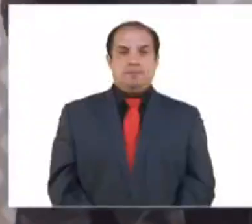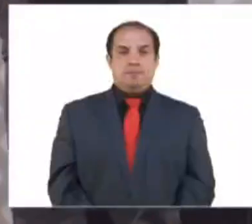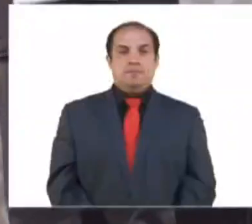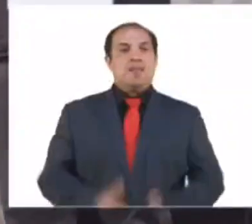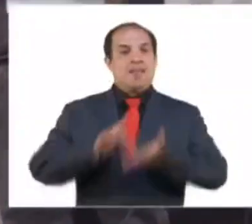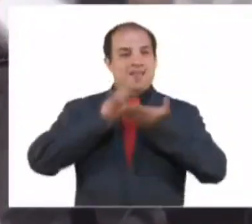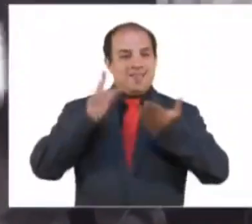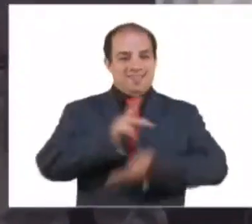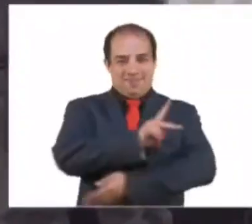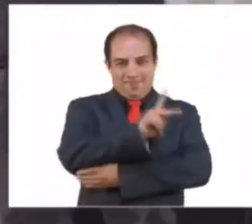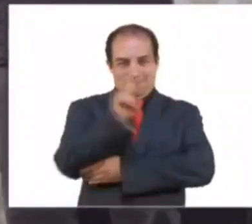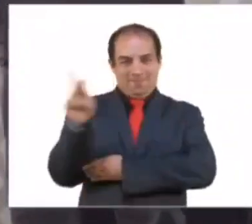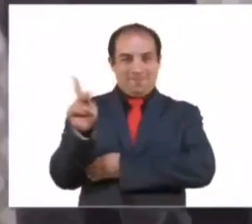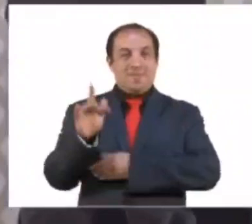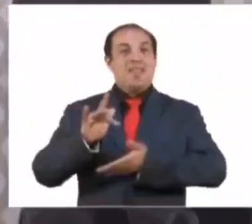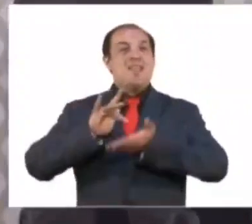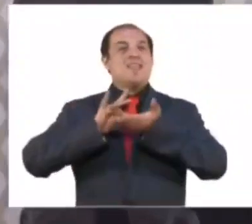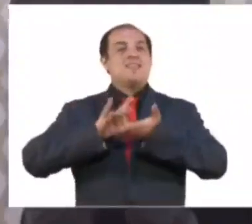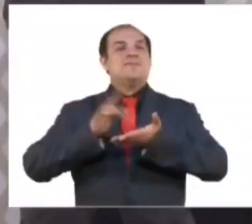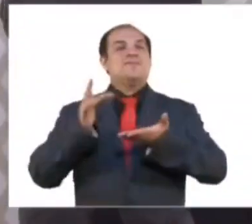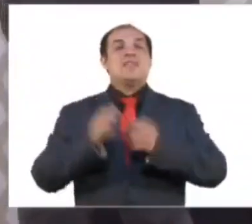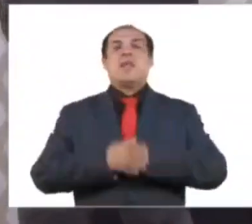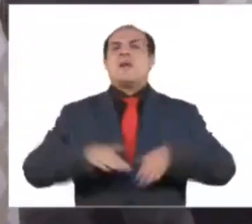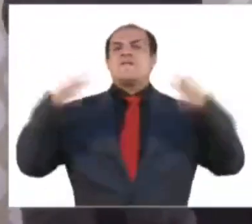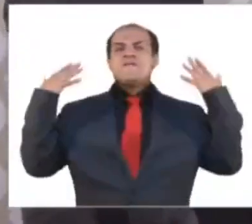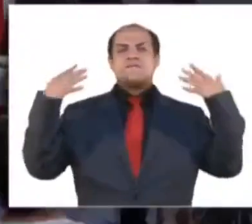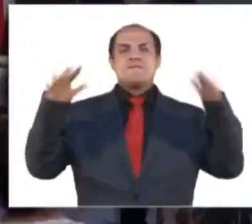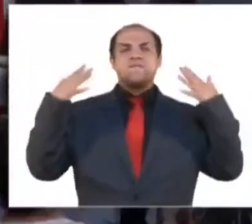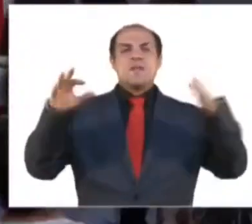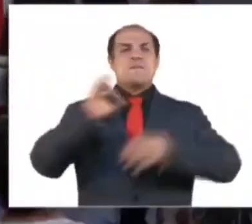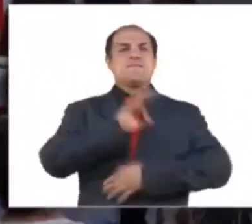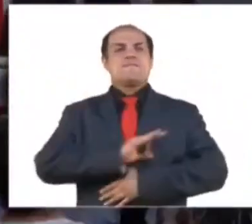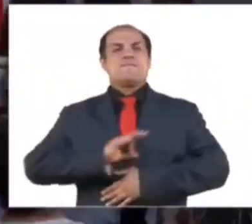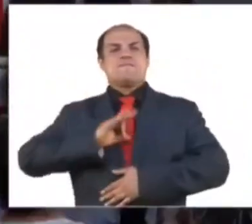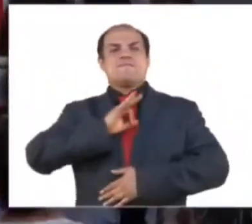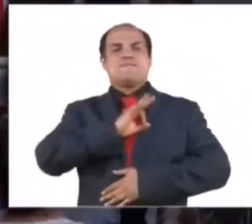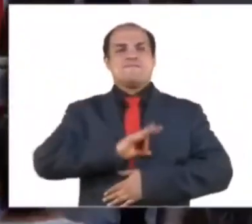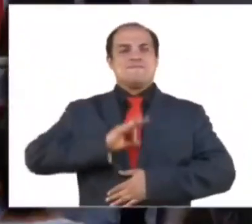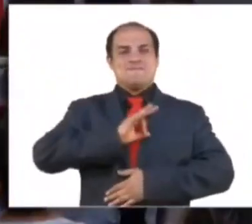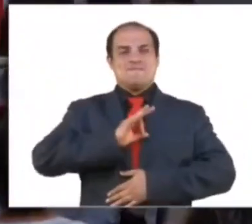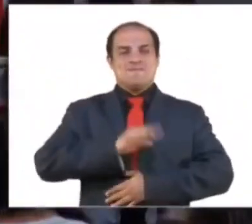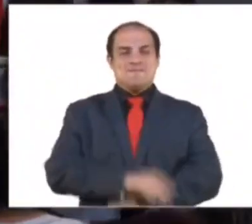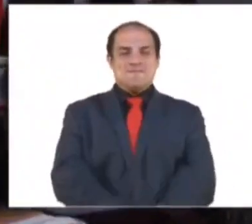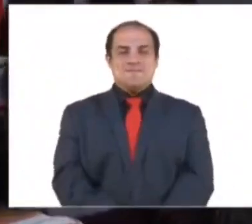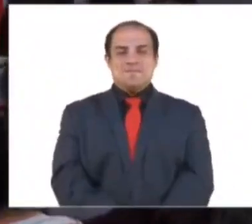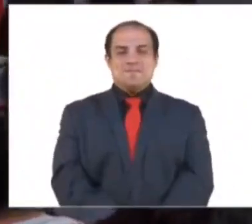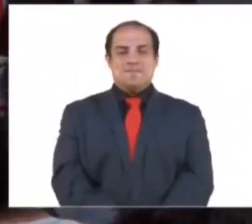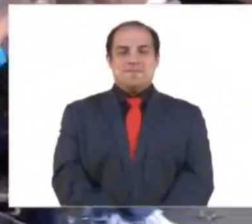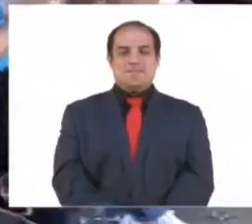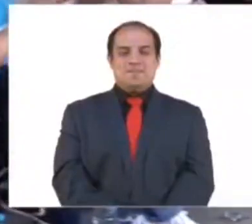Muchas gracias a todas y todos y muchas, muchas felicidades.